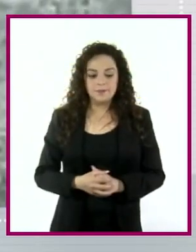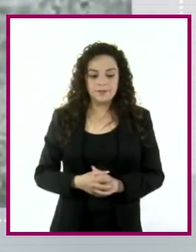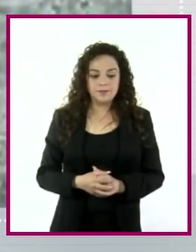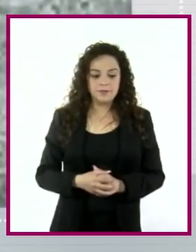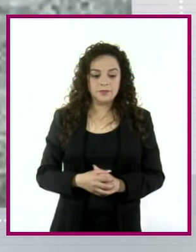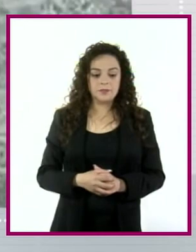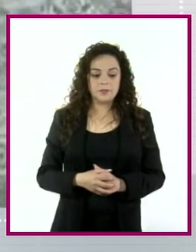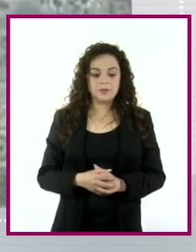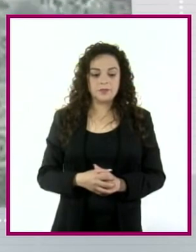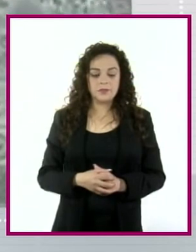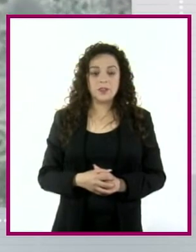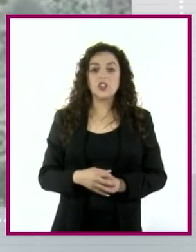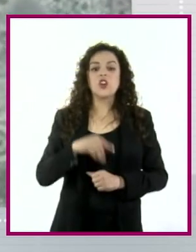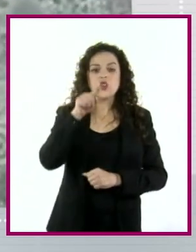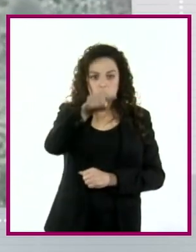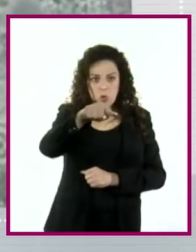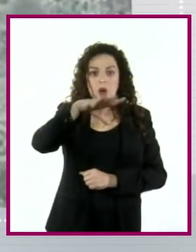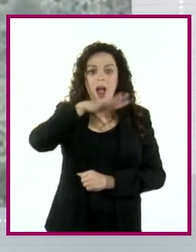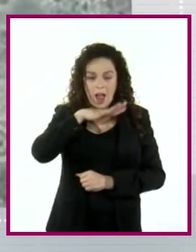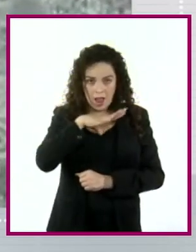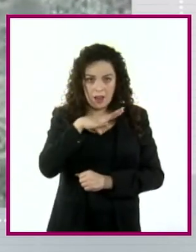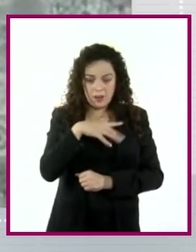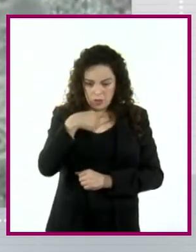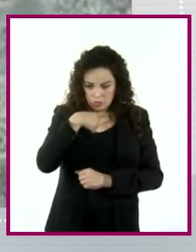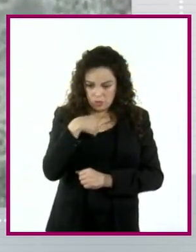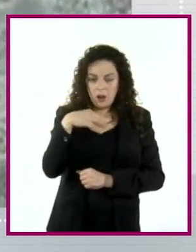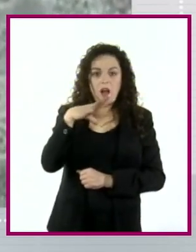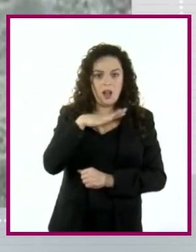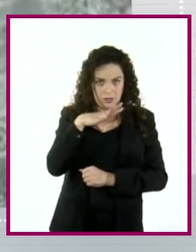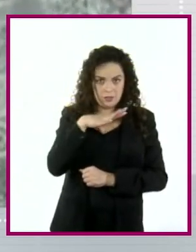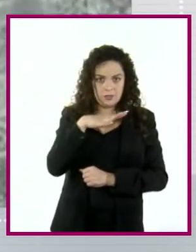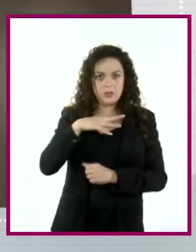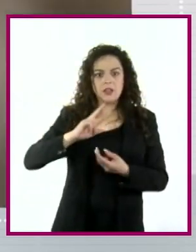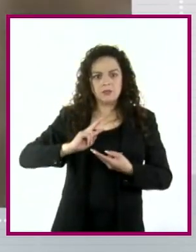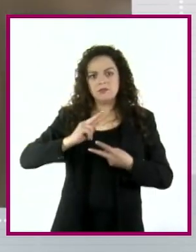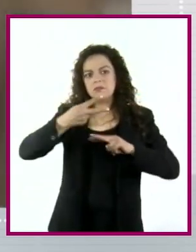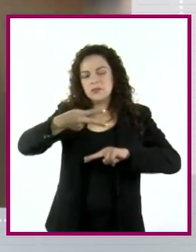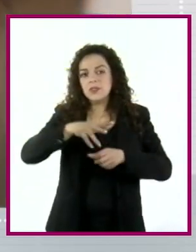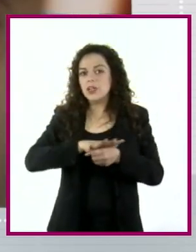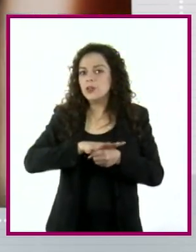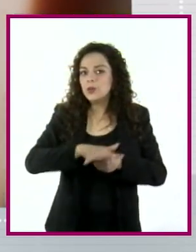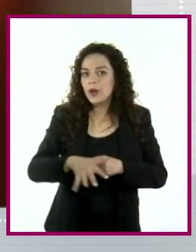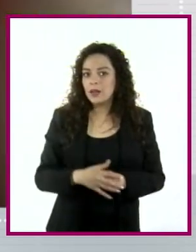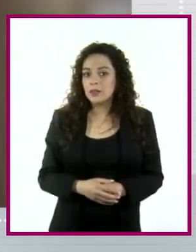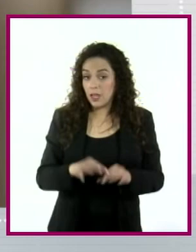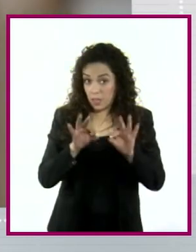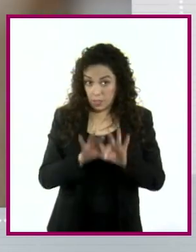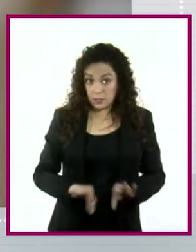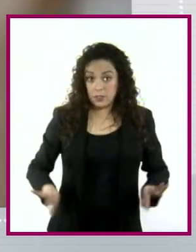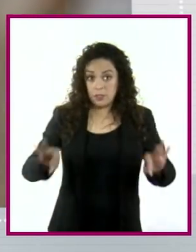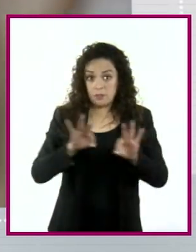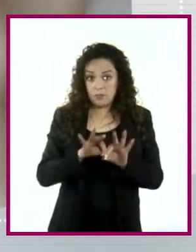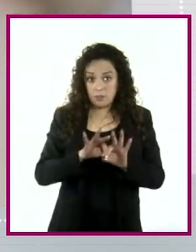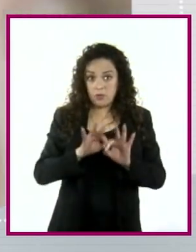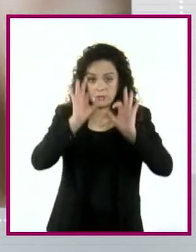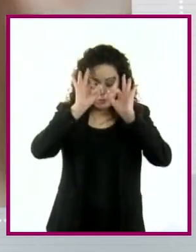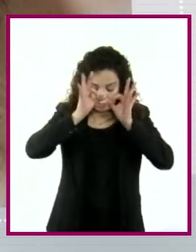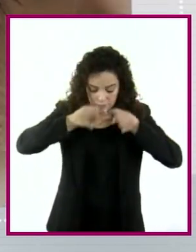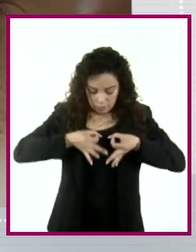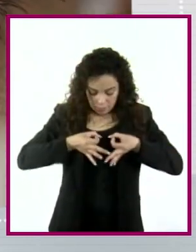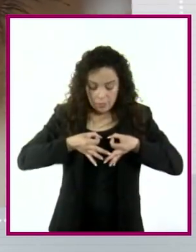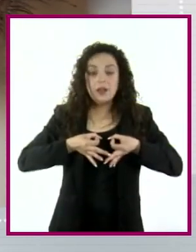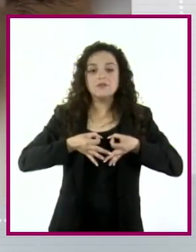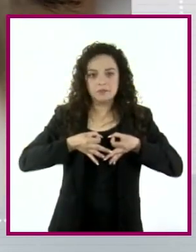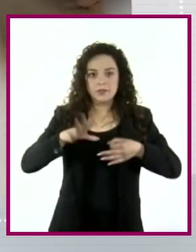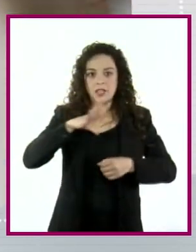ti en mí? ¿Y qué hay de mí en ti? Porque es importante que nos miremos en las otras